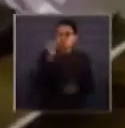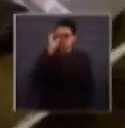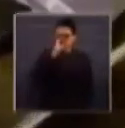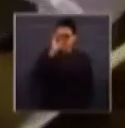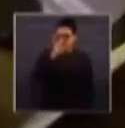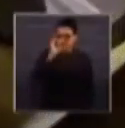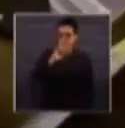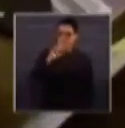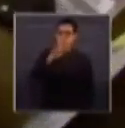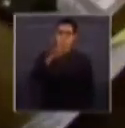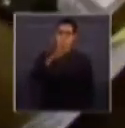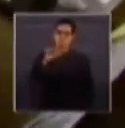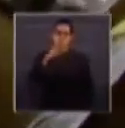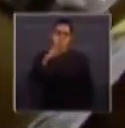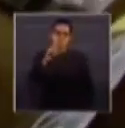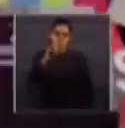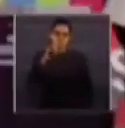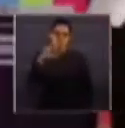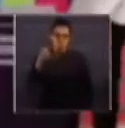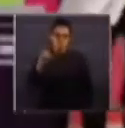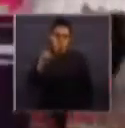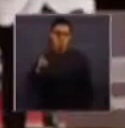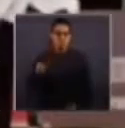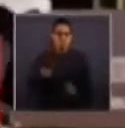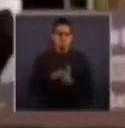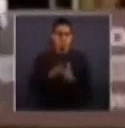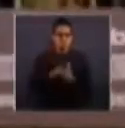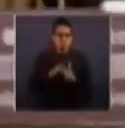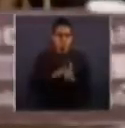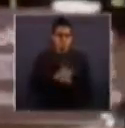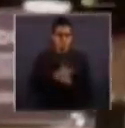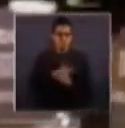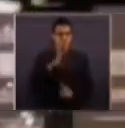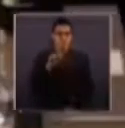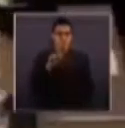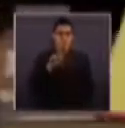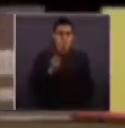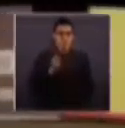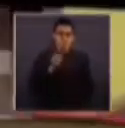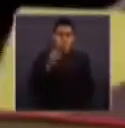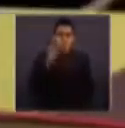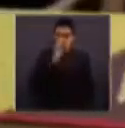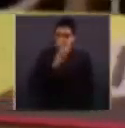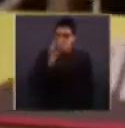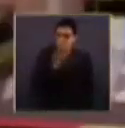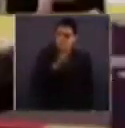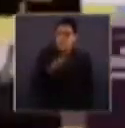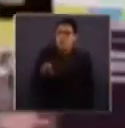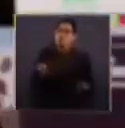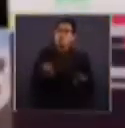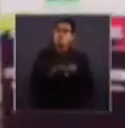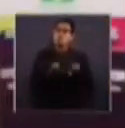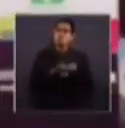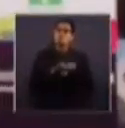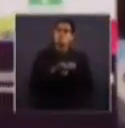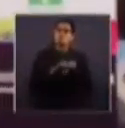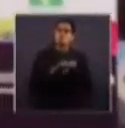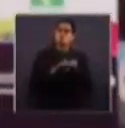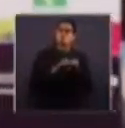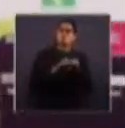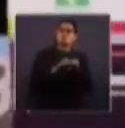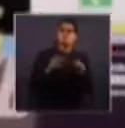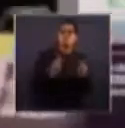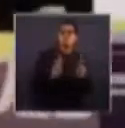¿eh? Primeramente, lo que está no recomendado a nivel mundial es el trasvase entre cuencas. Este